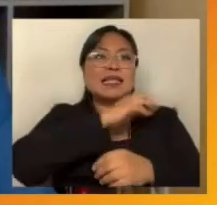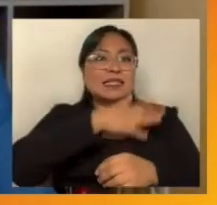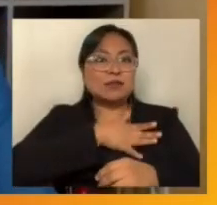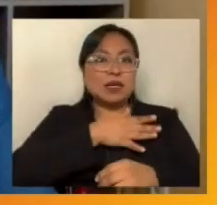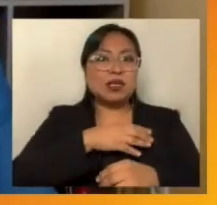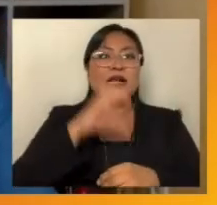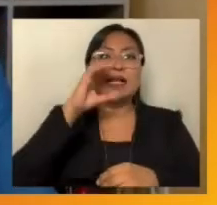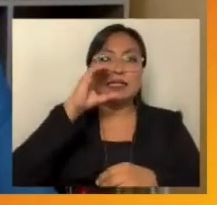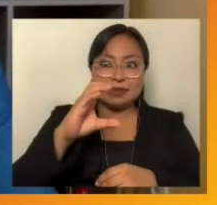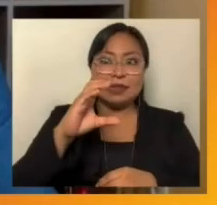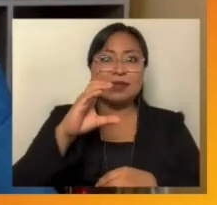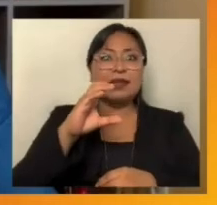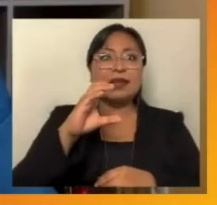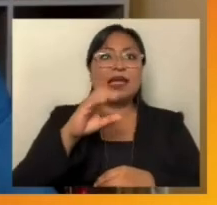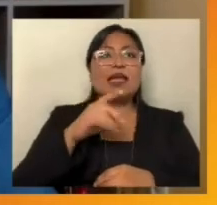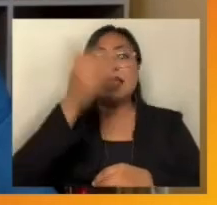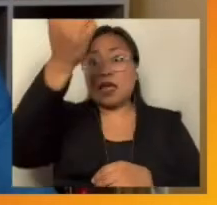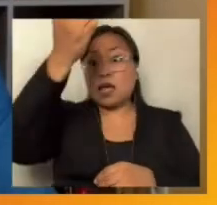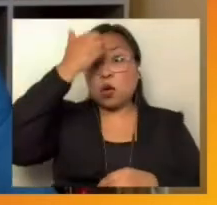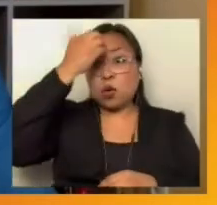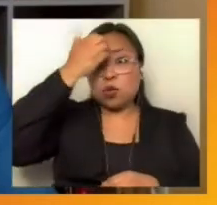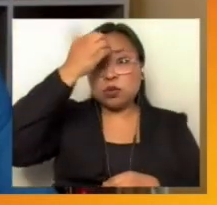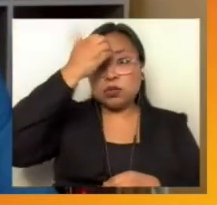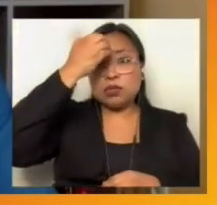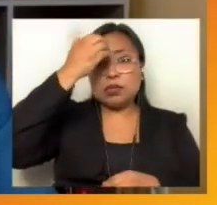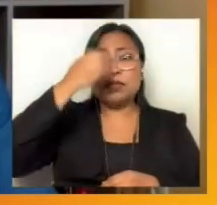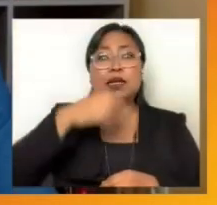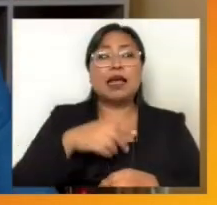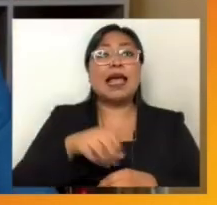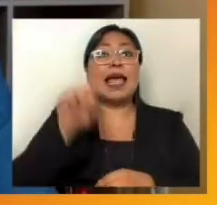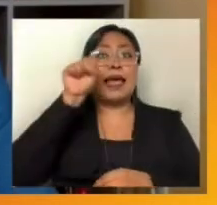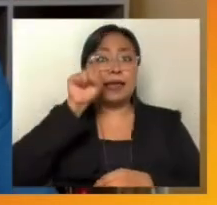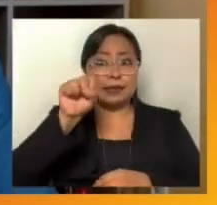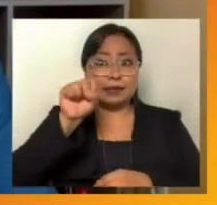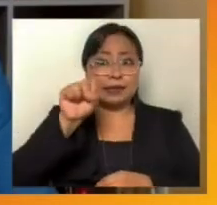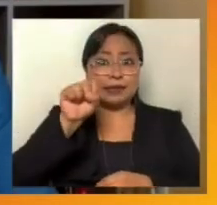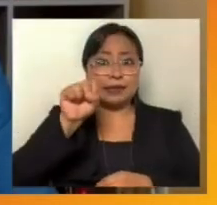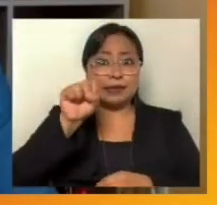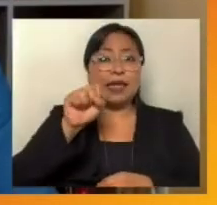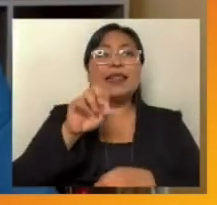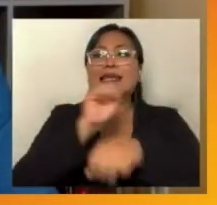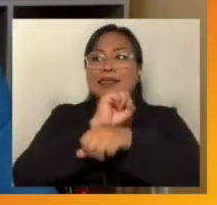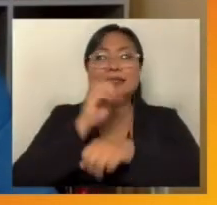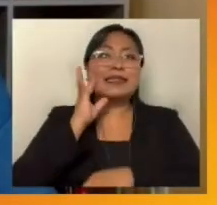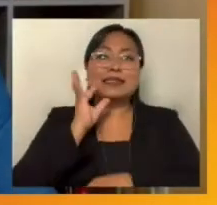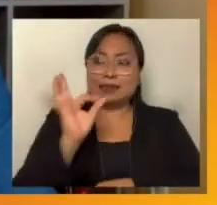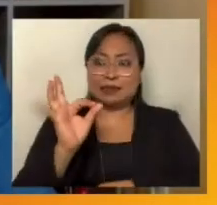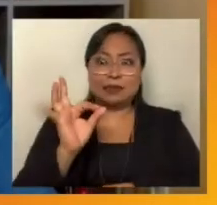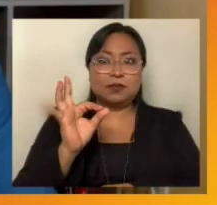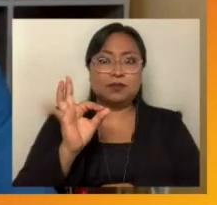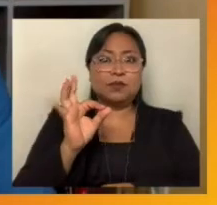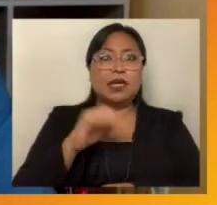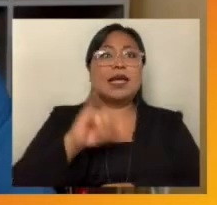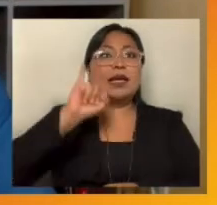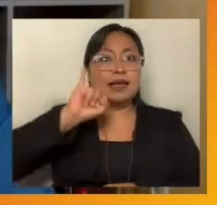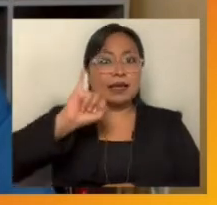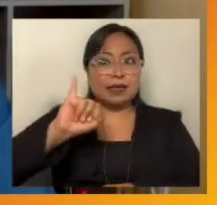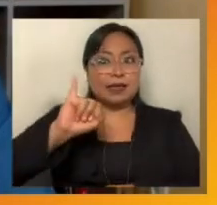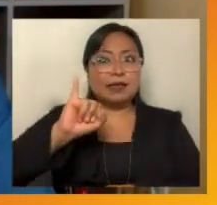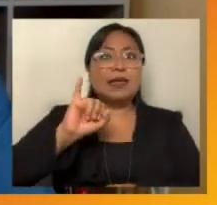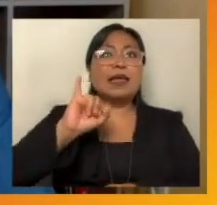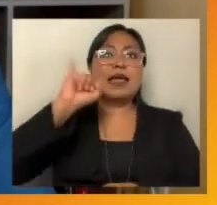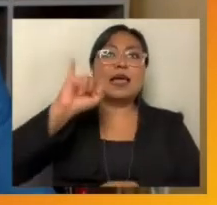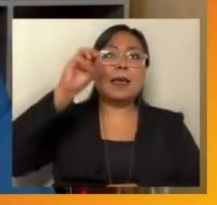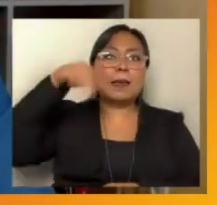C de conocimiento, S de sencillez e I de